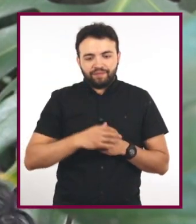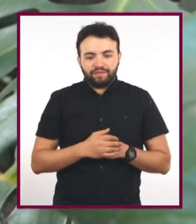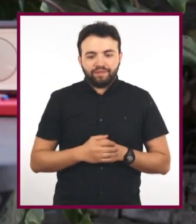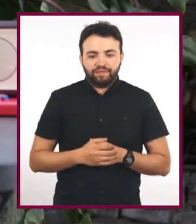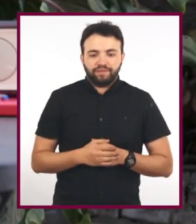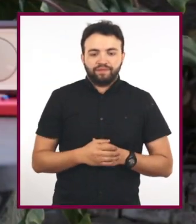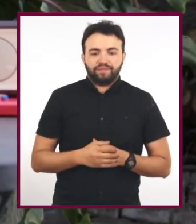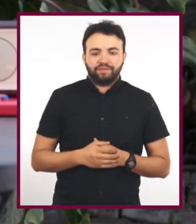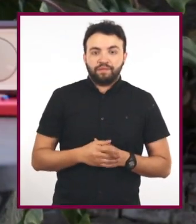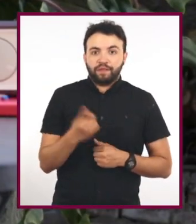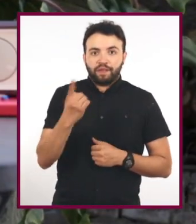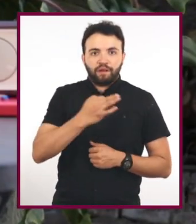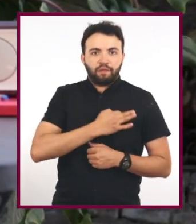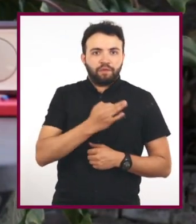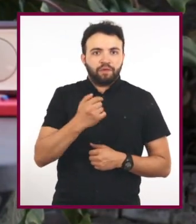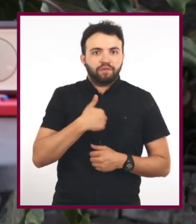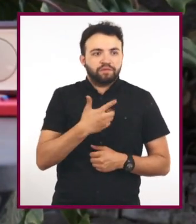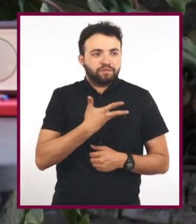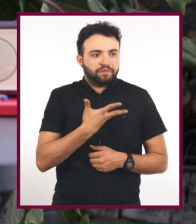Darío.